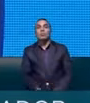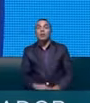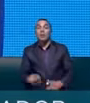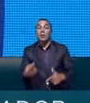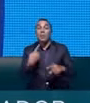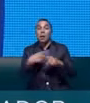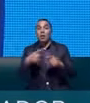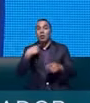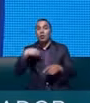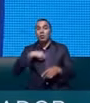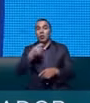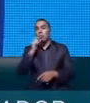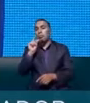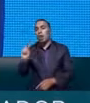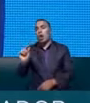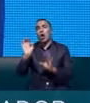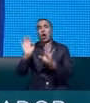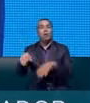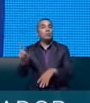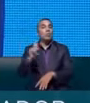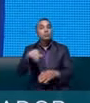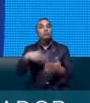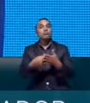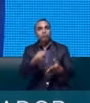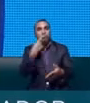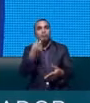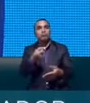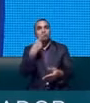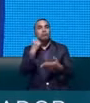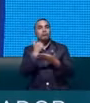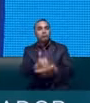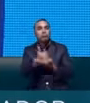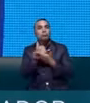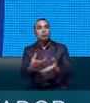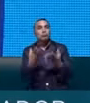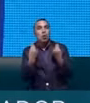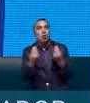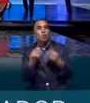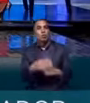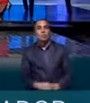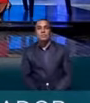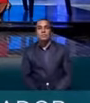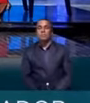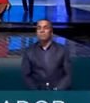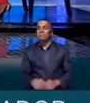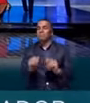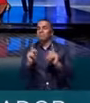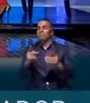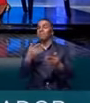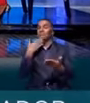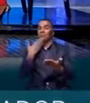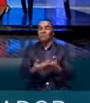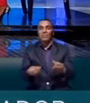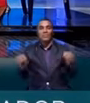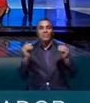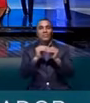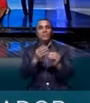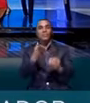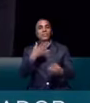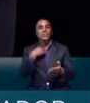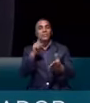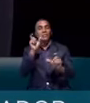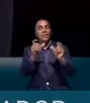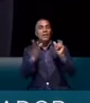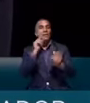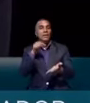estamos atendiendo y que está recibiendo toda la medicación que ella requiera. Ok, agradecemos nuevamente la presencia